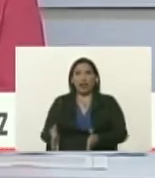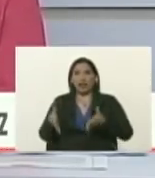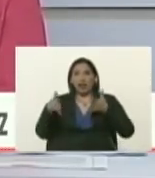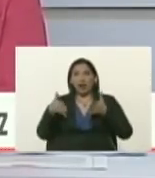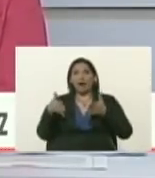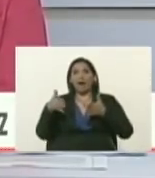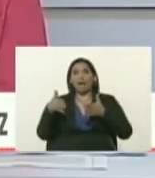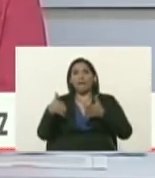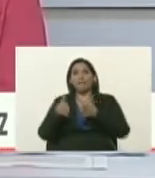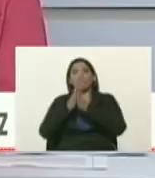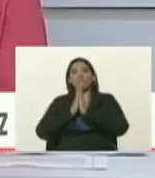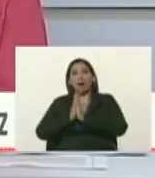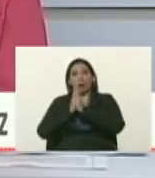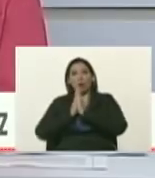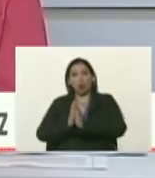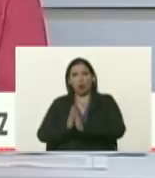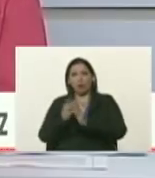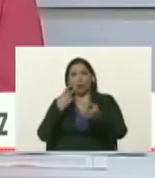políticos internacionales.